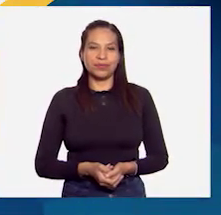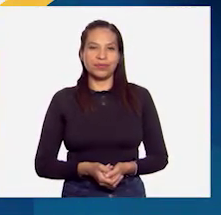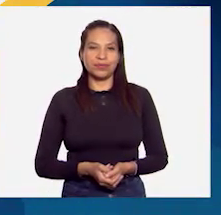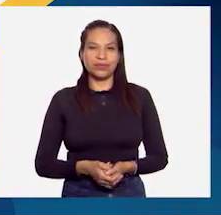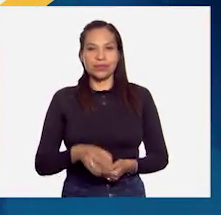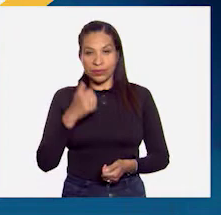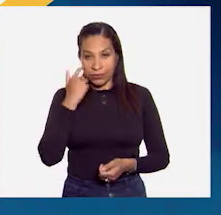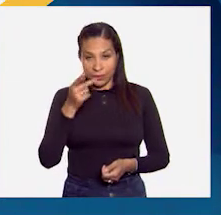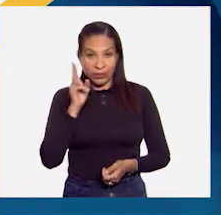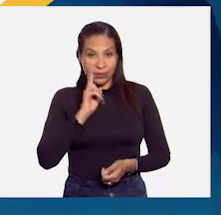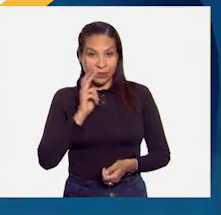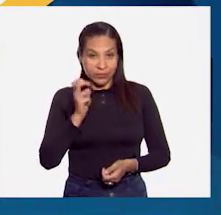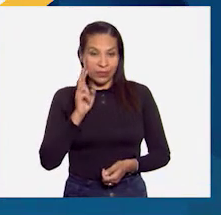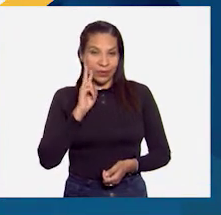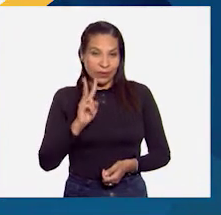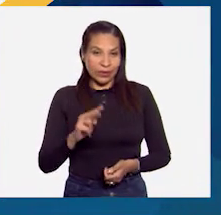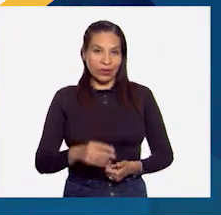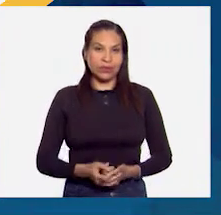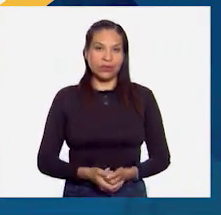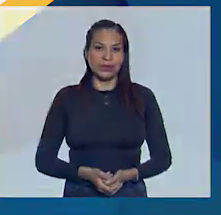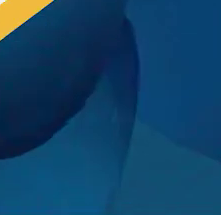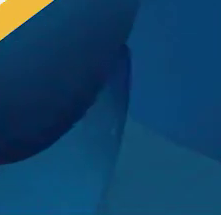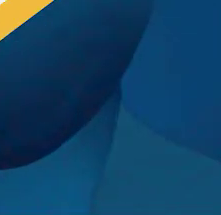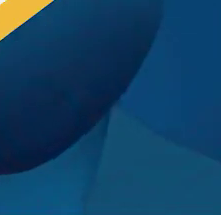¿Quieres color esto? Sí, gracias.